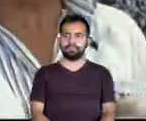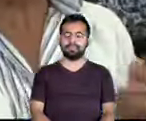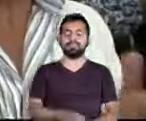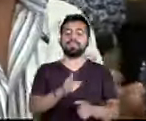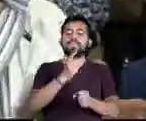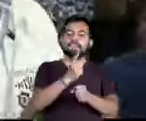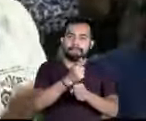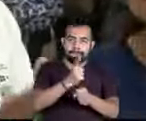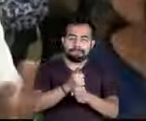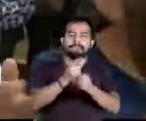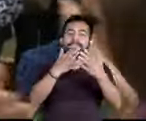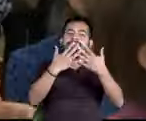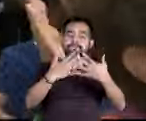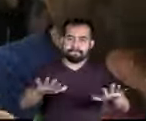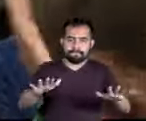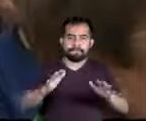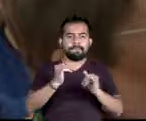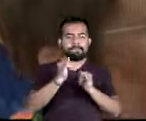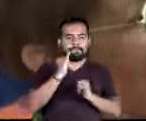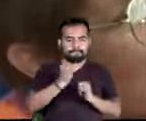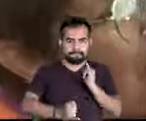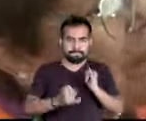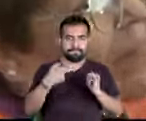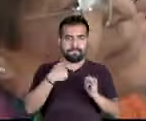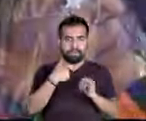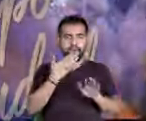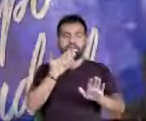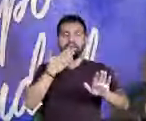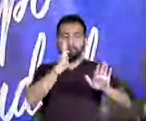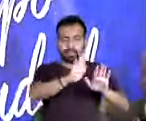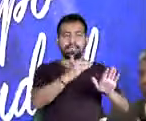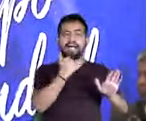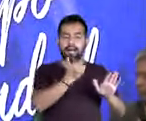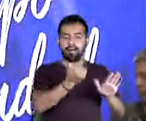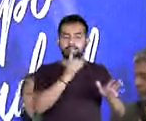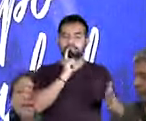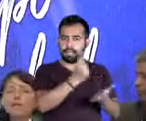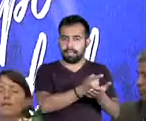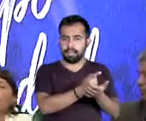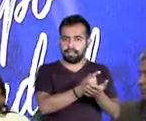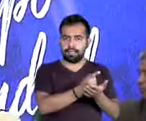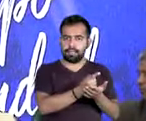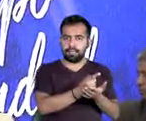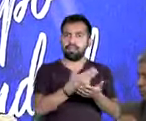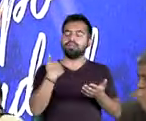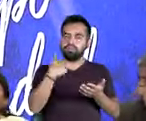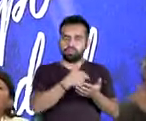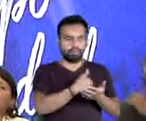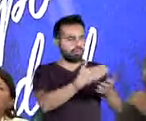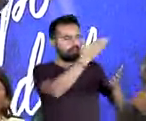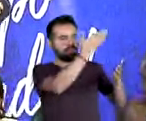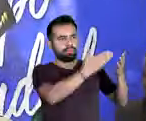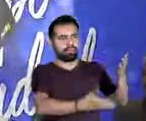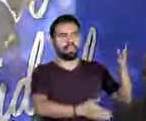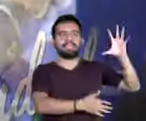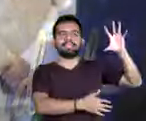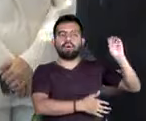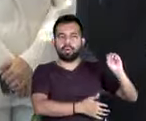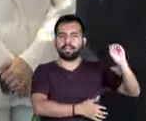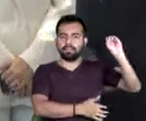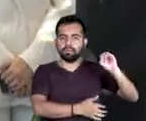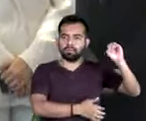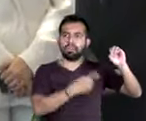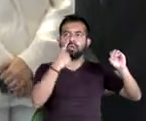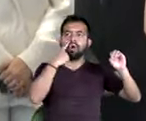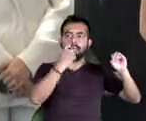Y por eso, para finalizar, les decía... Les ofrecí una cosa, por ejemplo, en campaña. Nuestro gabinete iba a tener al menos 50% de